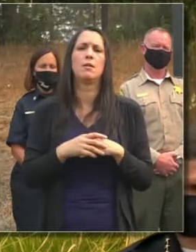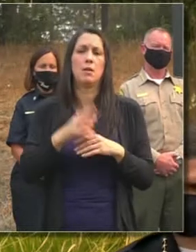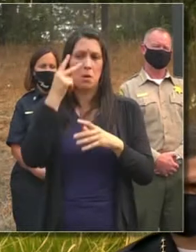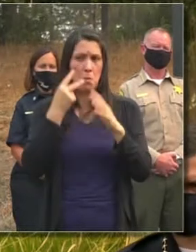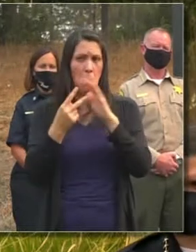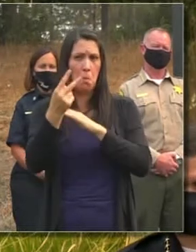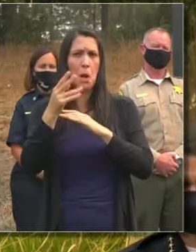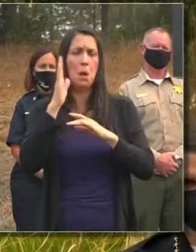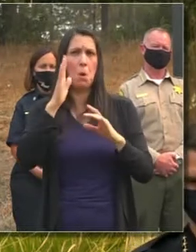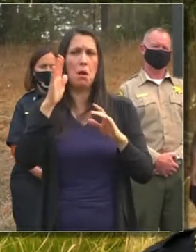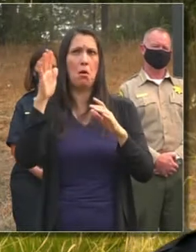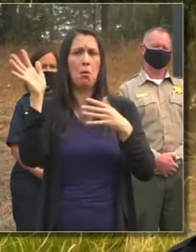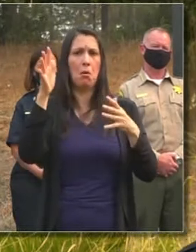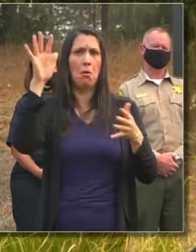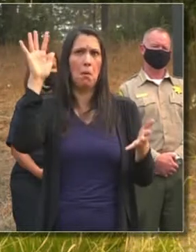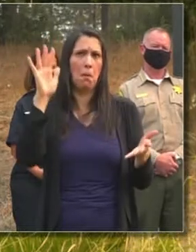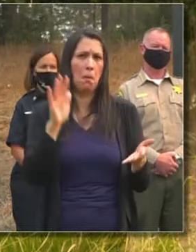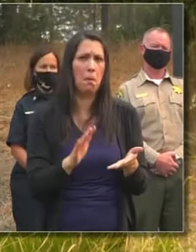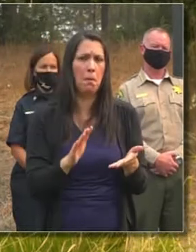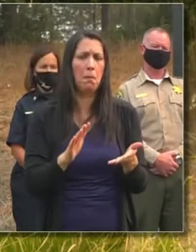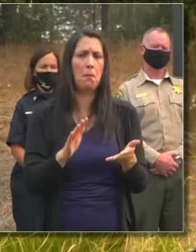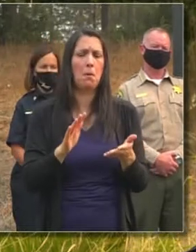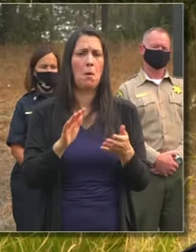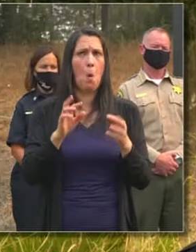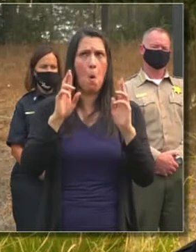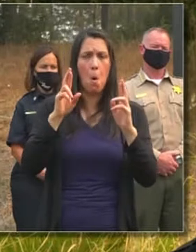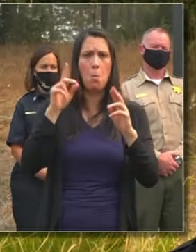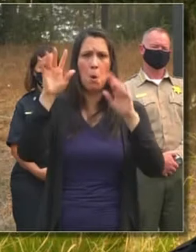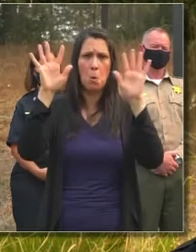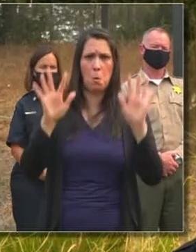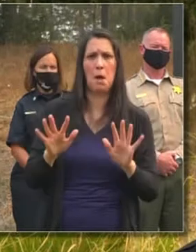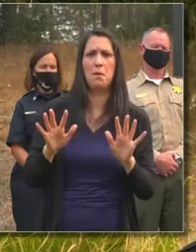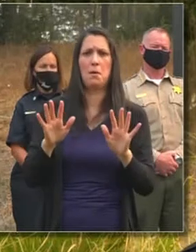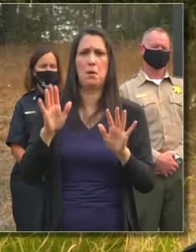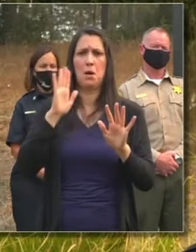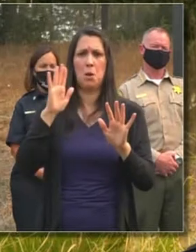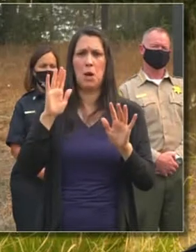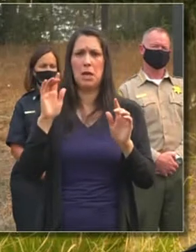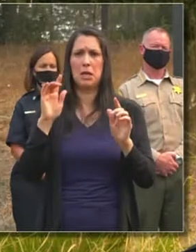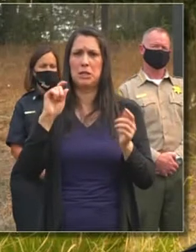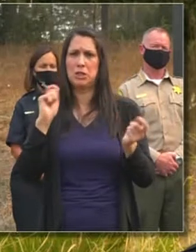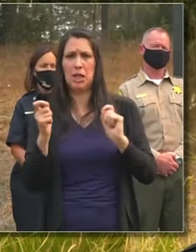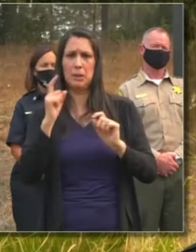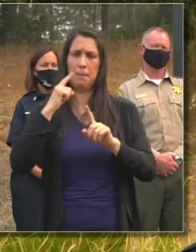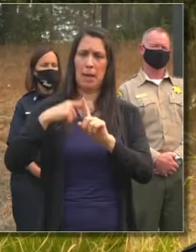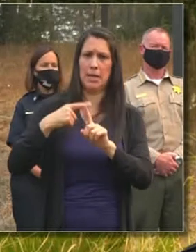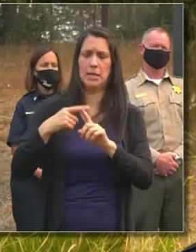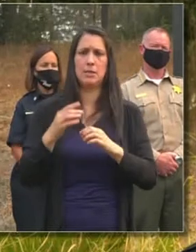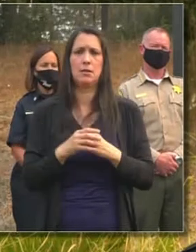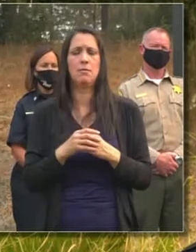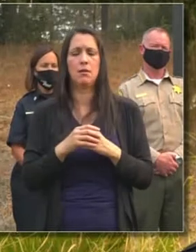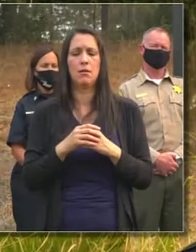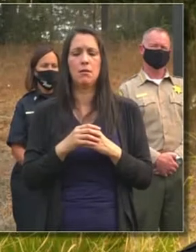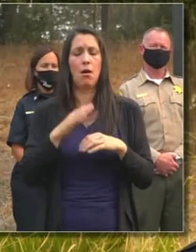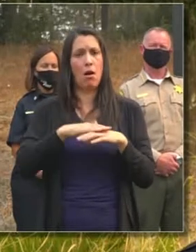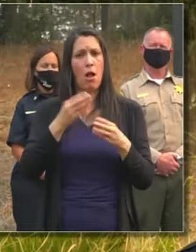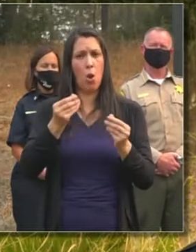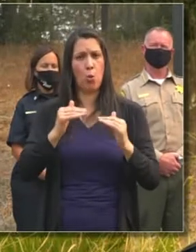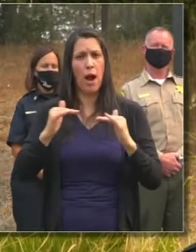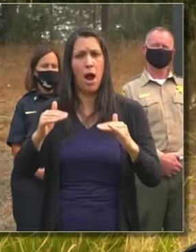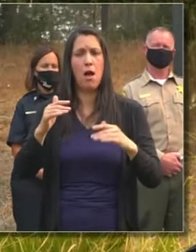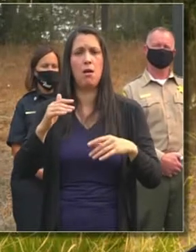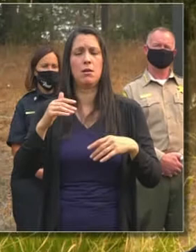debería bajar un poco en su intensidad y la naturaleza nos ayudará para que la gente pueda trabajar más